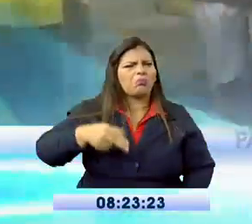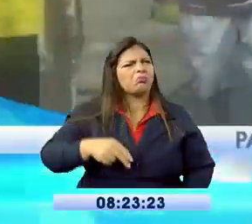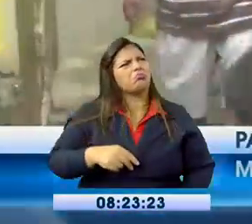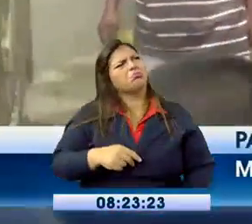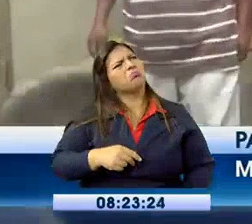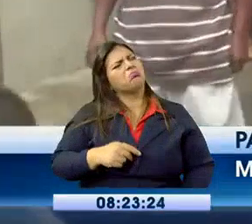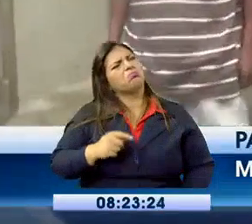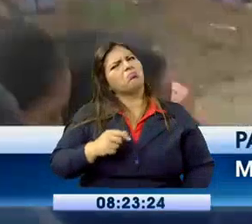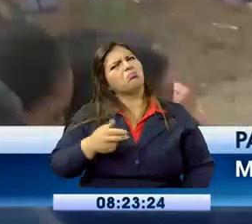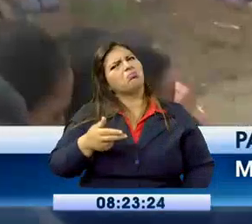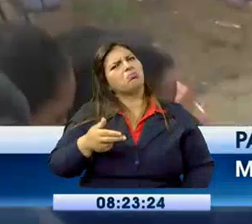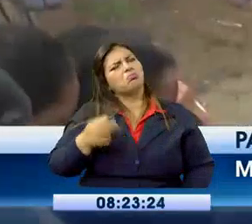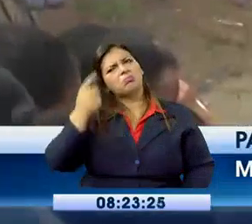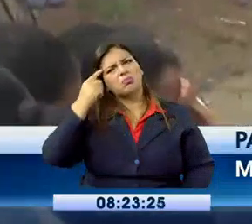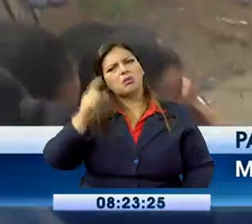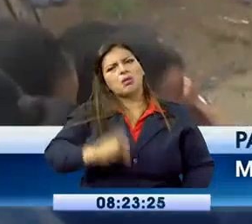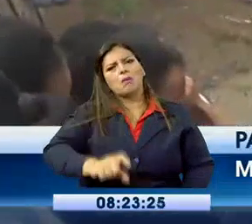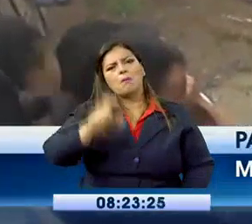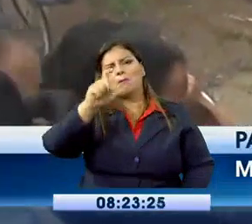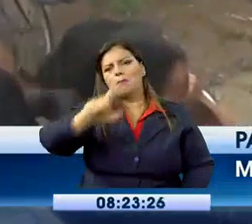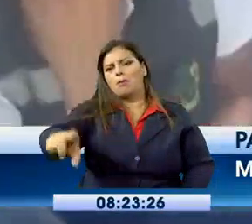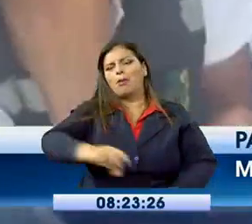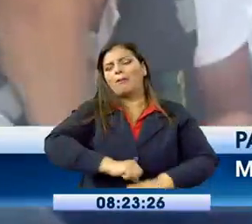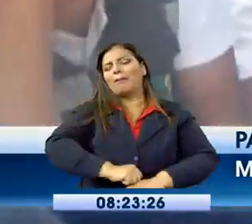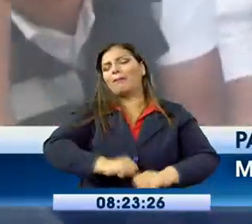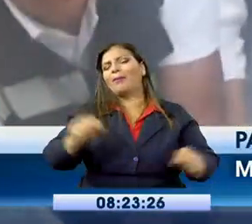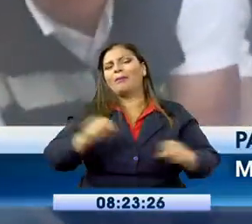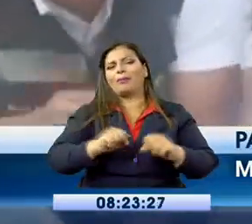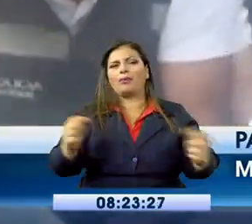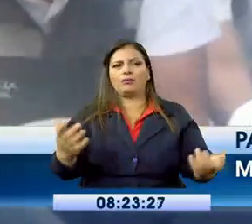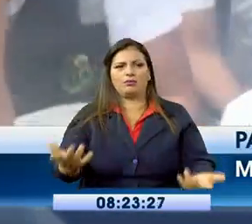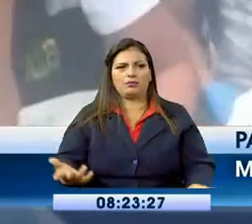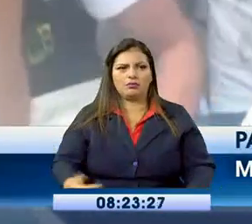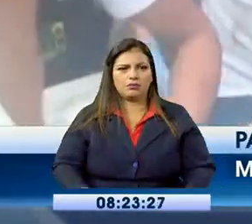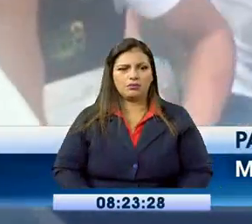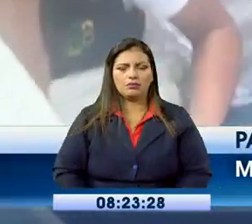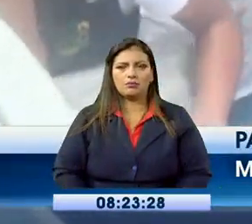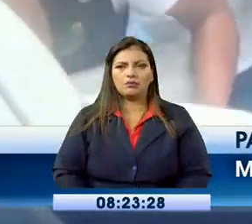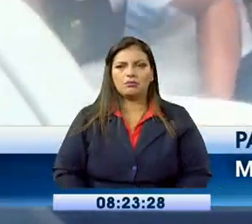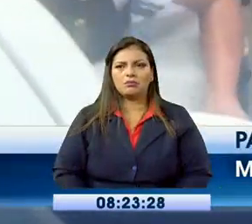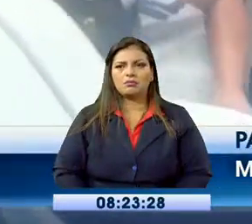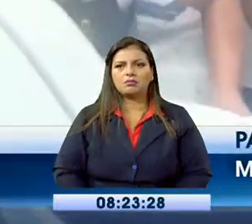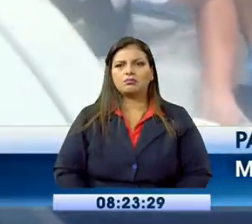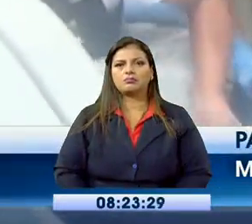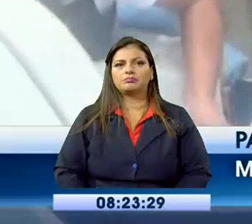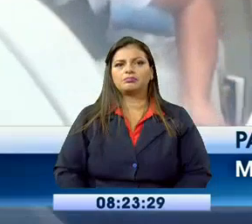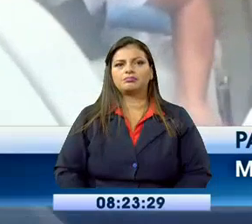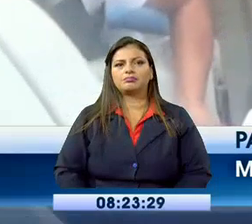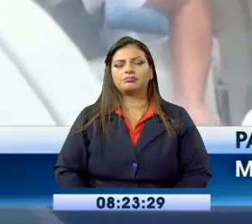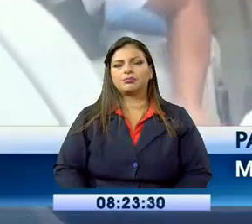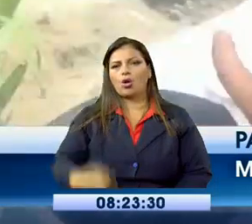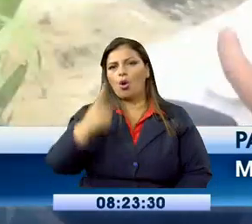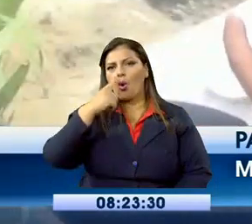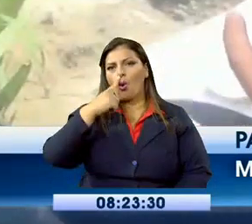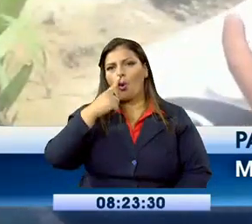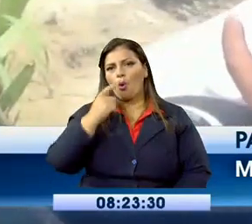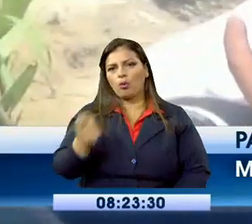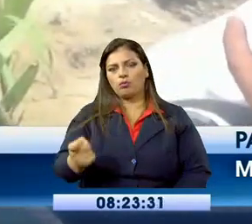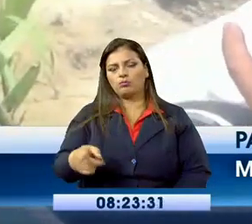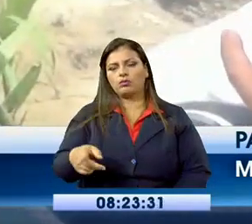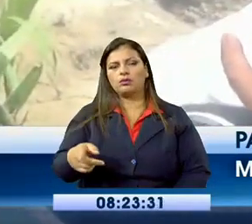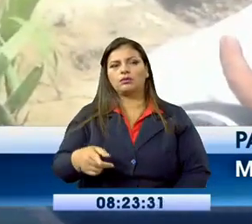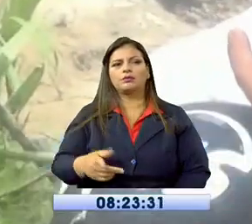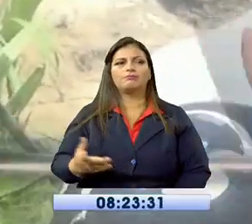generó consternación en el Cantón 24 de Mayo. El fallecido trabajaba como chofer de una ambulancia del centro de salud de la localidad.